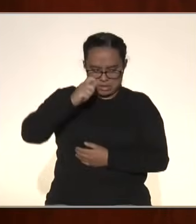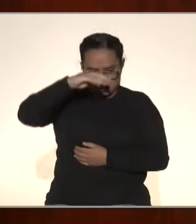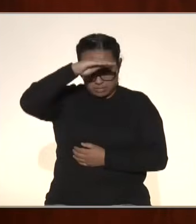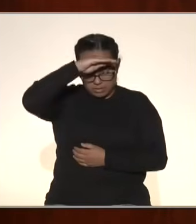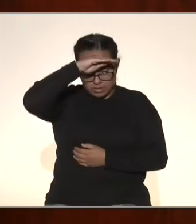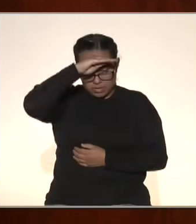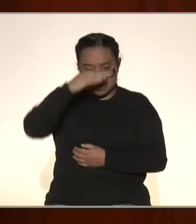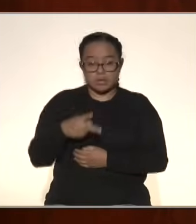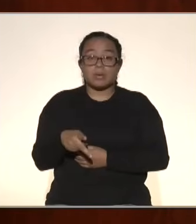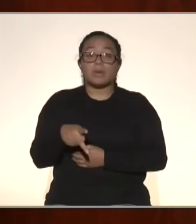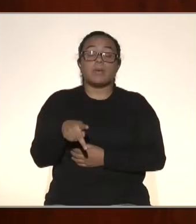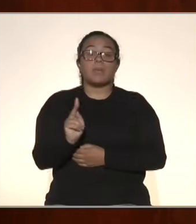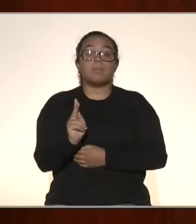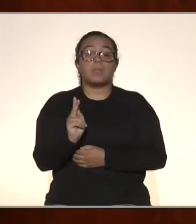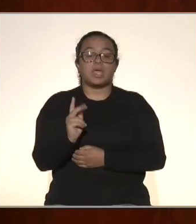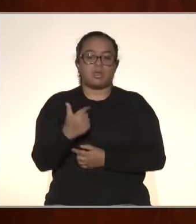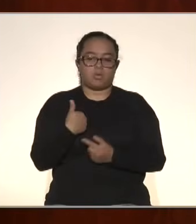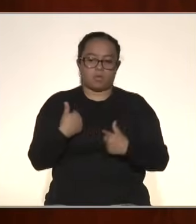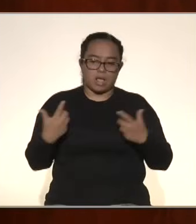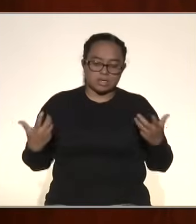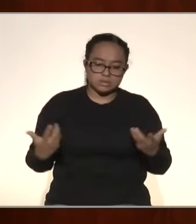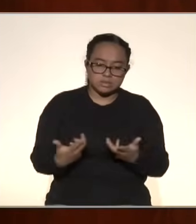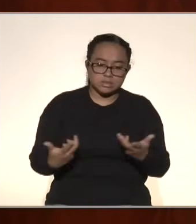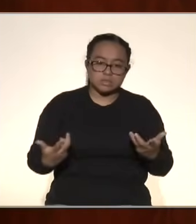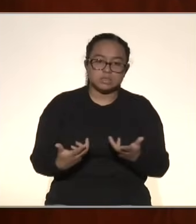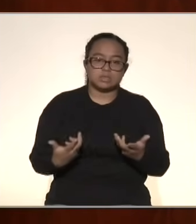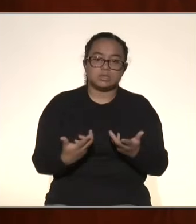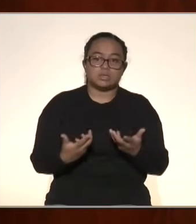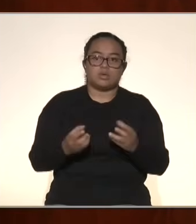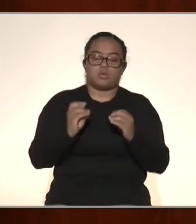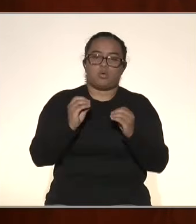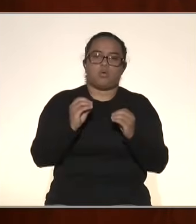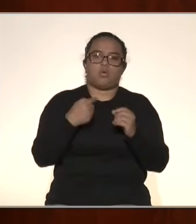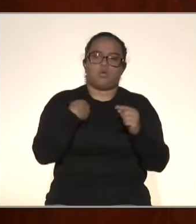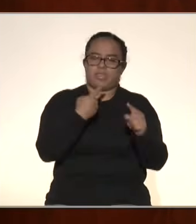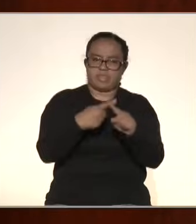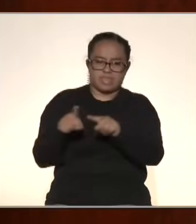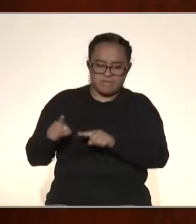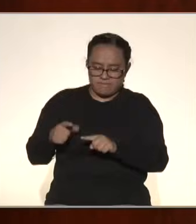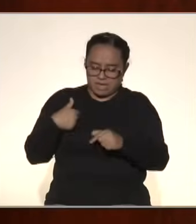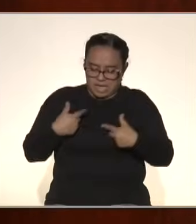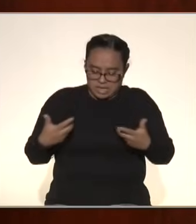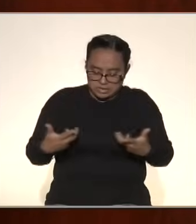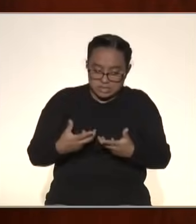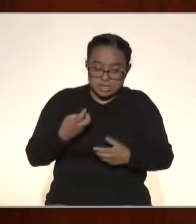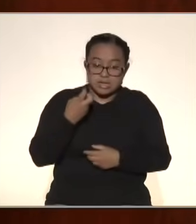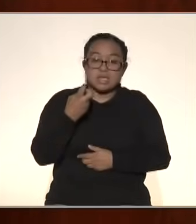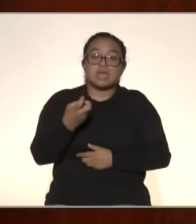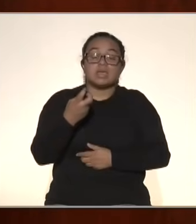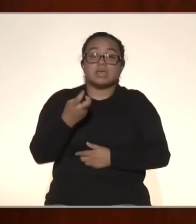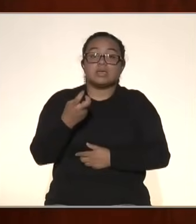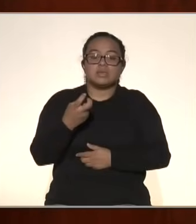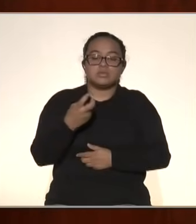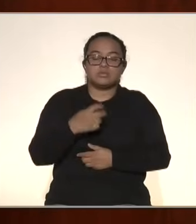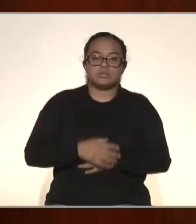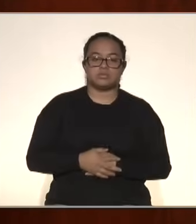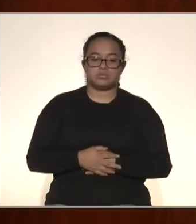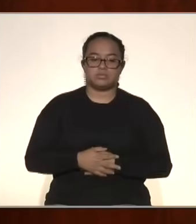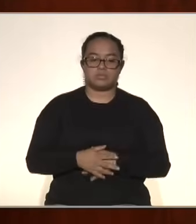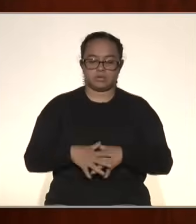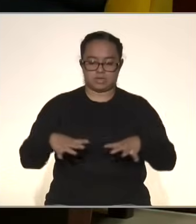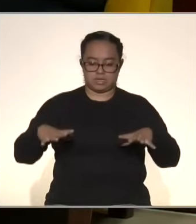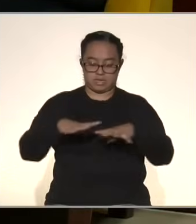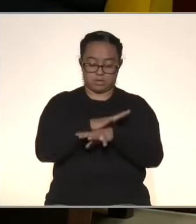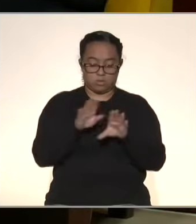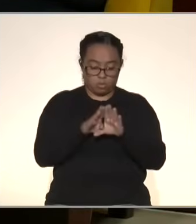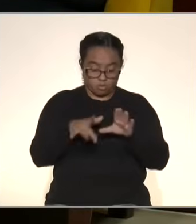pero llevar a acciones, llevar a actos, hacerlo diferente, es lo que puede cargar cambiar las